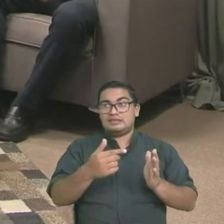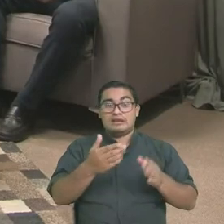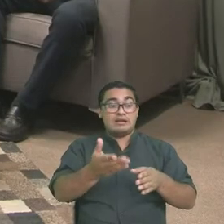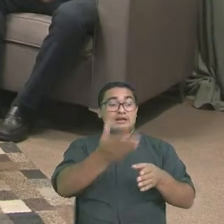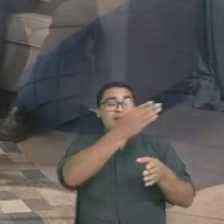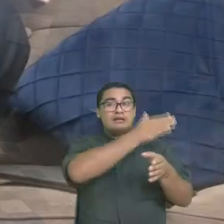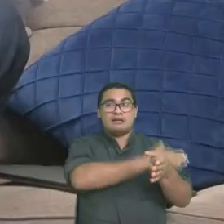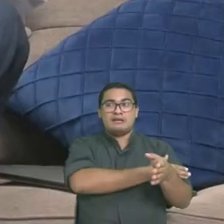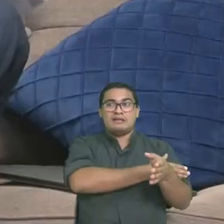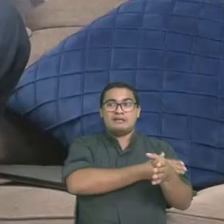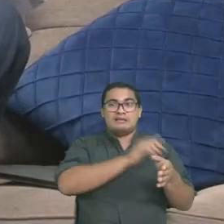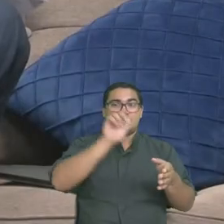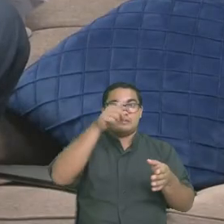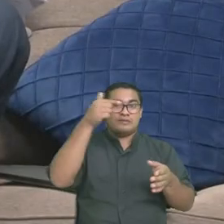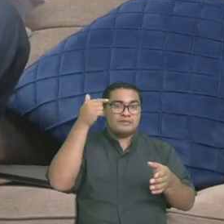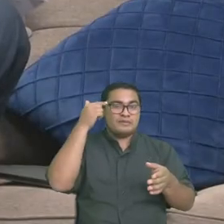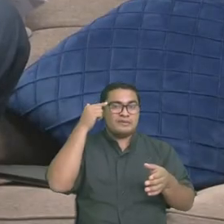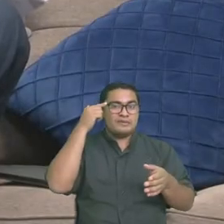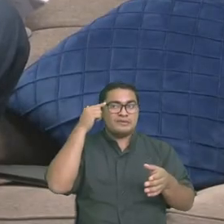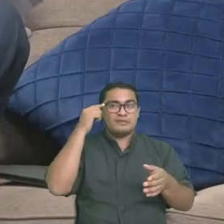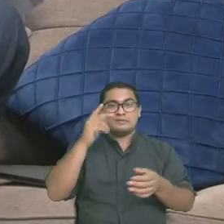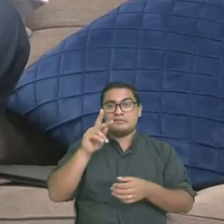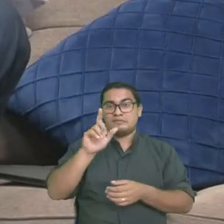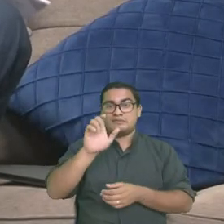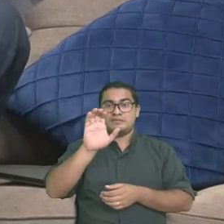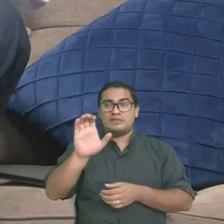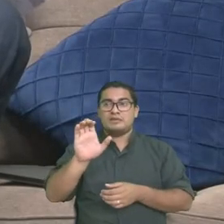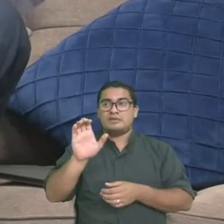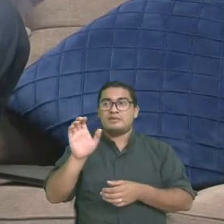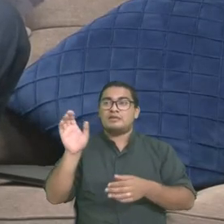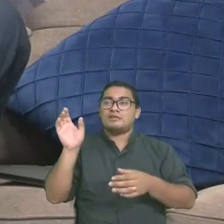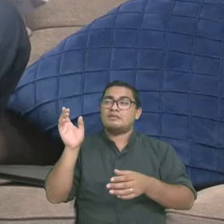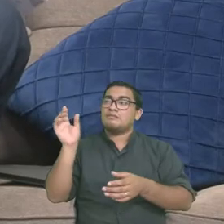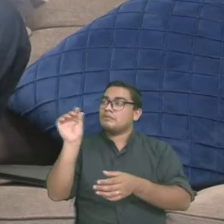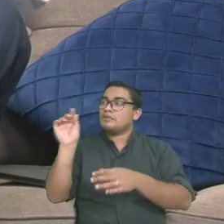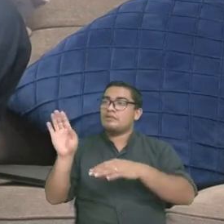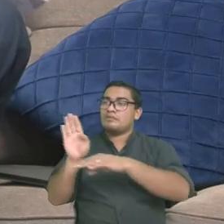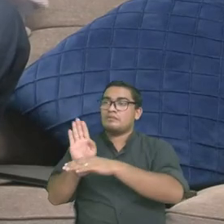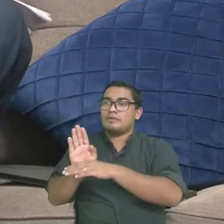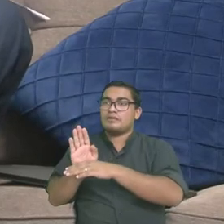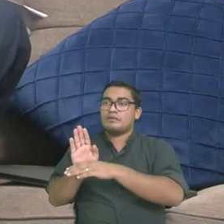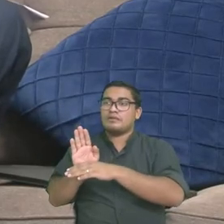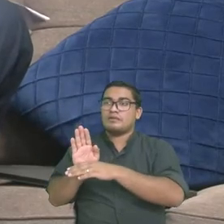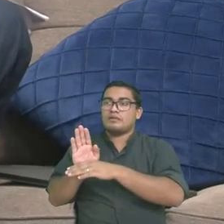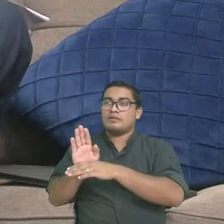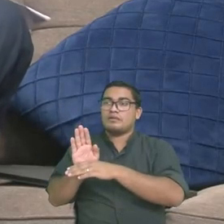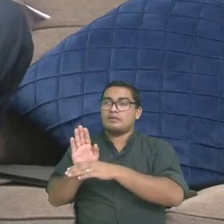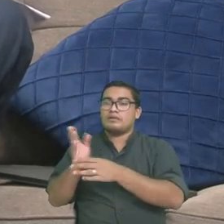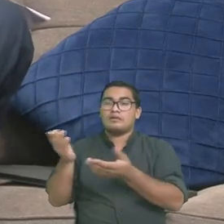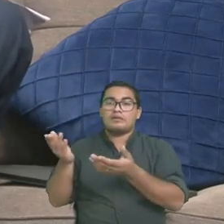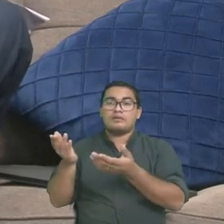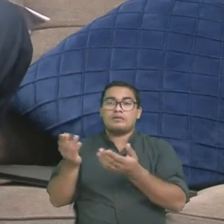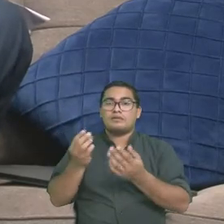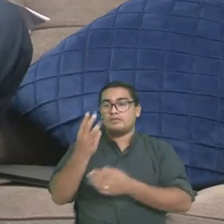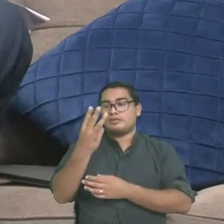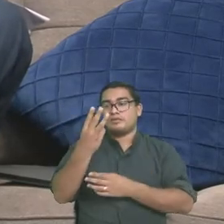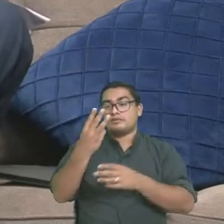cuando se contraía un endeudamiento público, solamente lo discutían tres personas en este